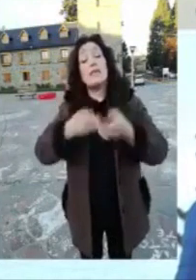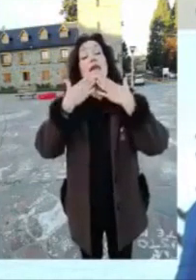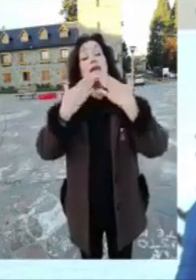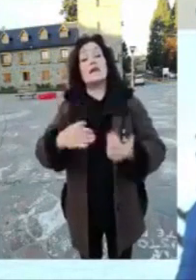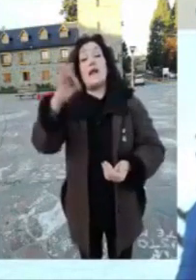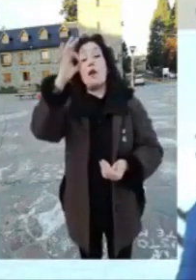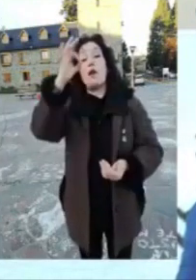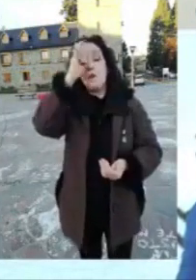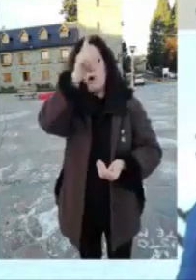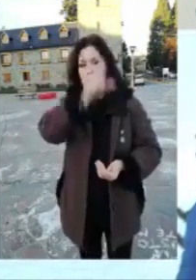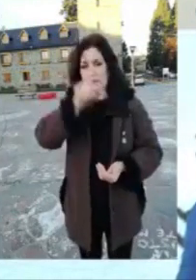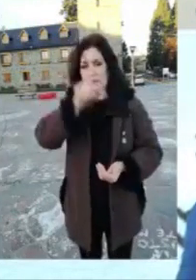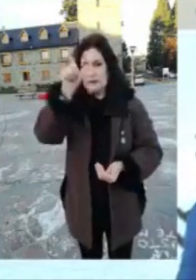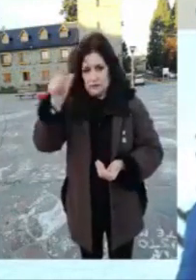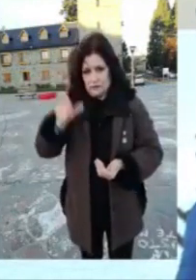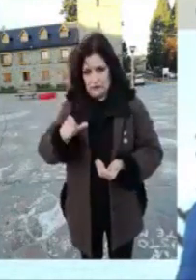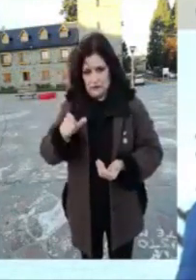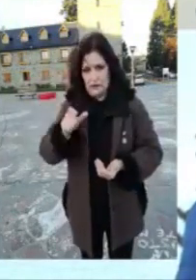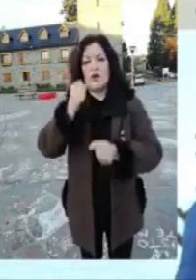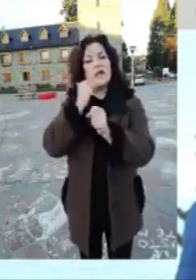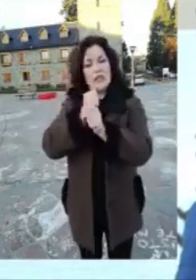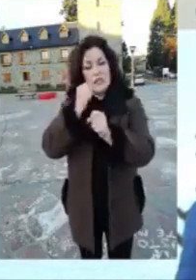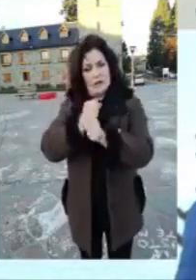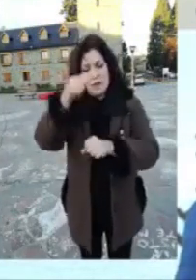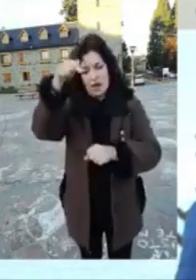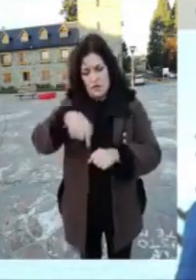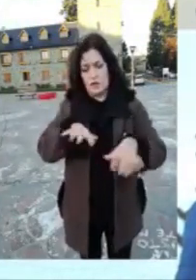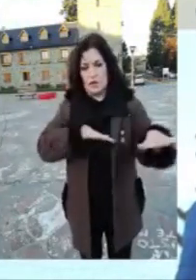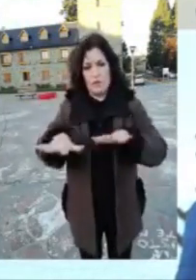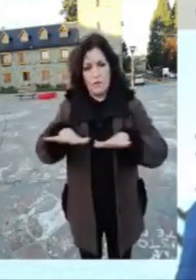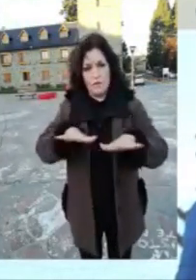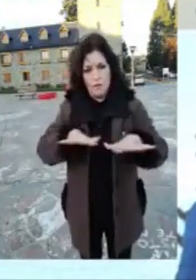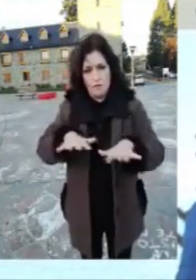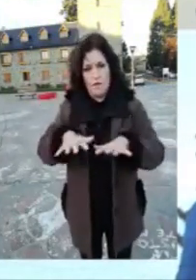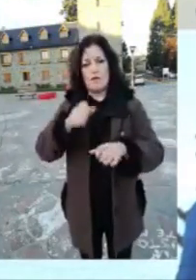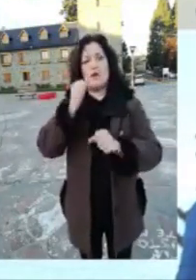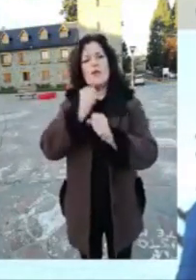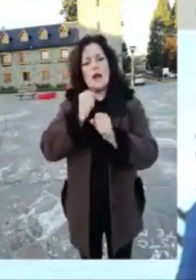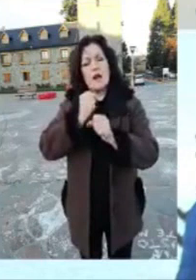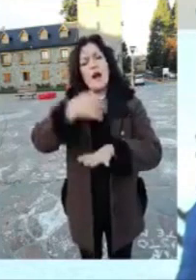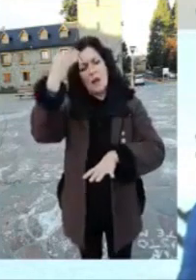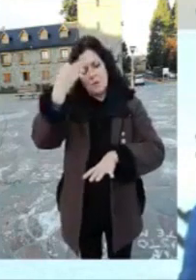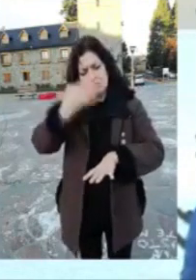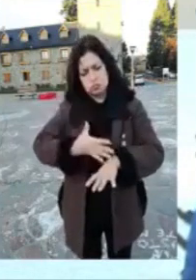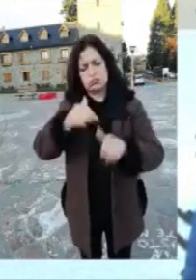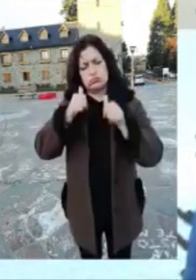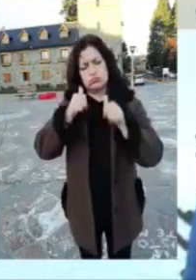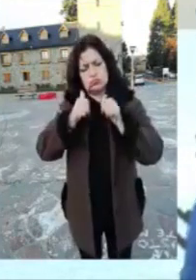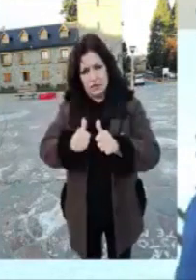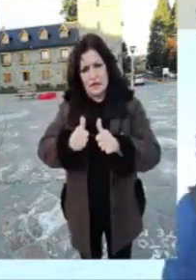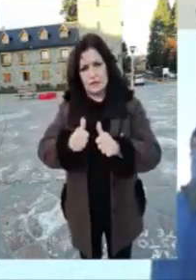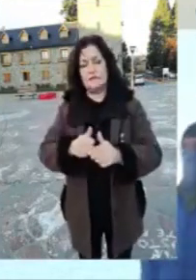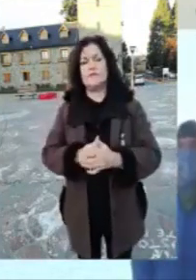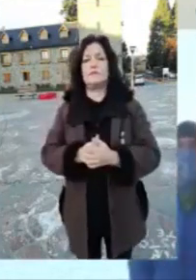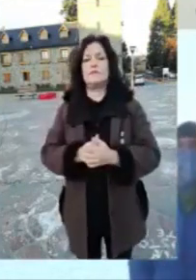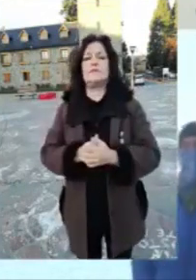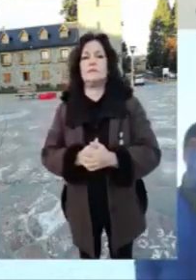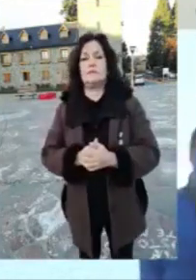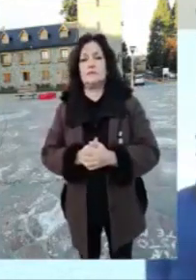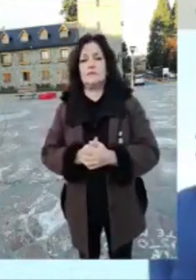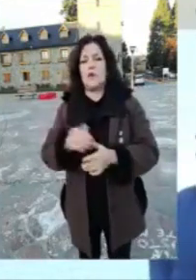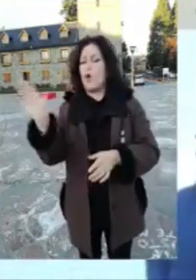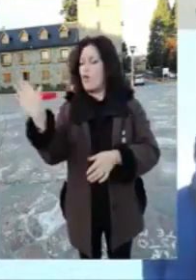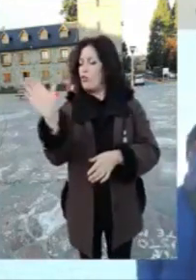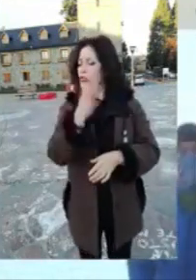creo que está a la altura de las circunstancias en el sentido de poder trabajar seriamente este tema con todos los con todos los